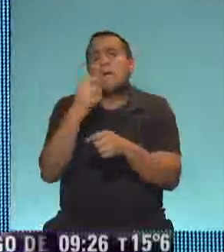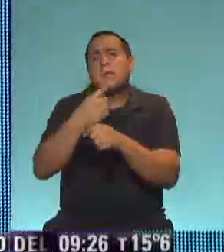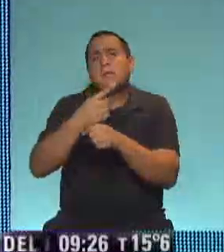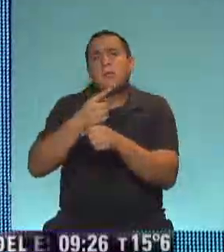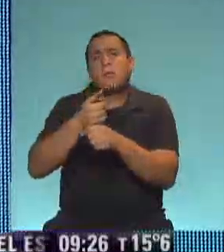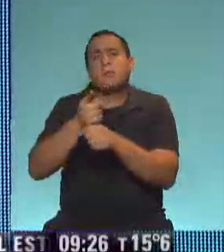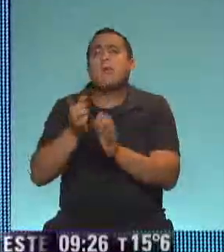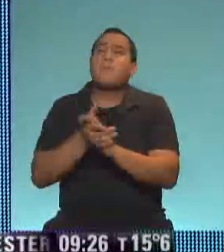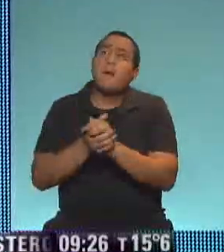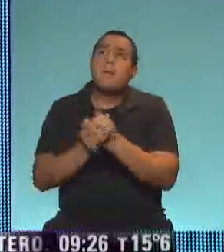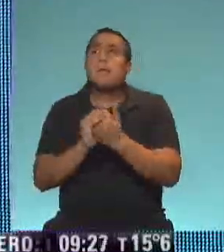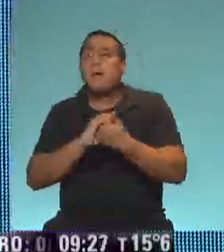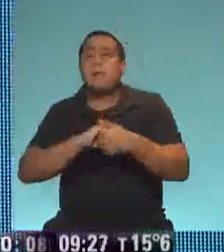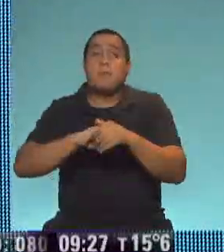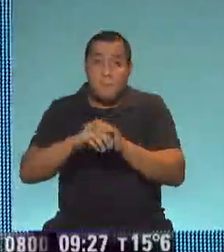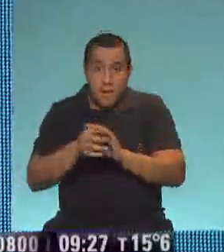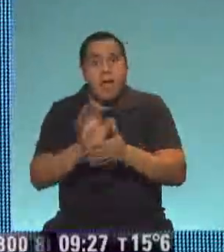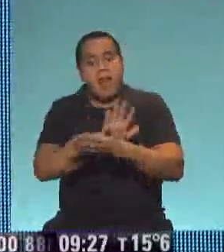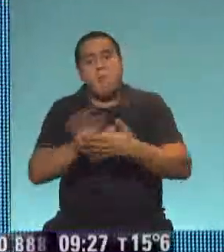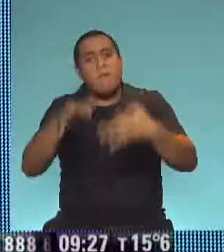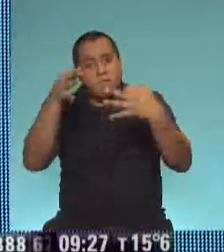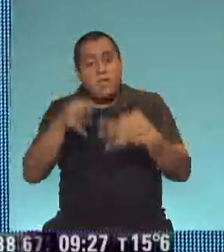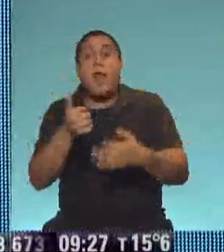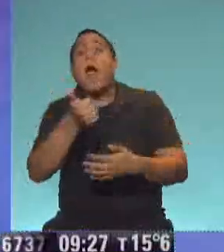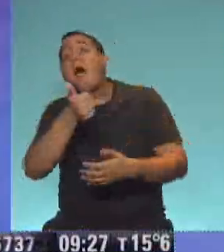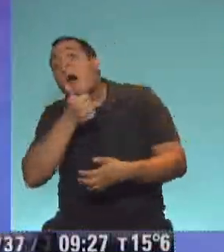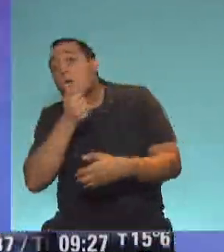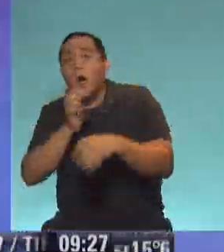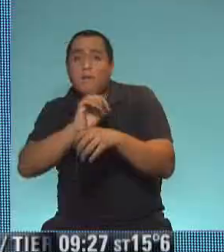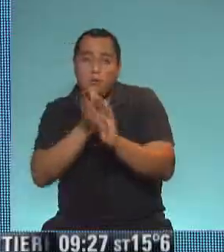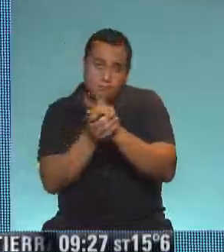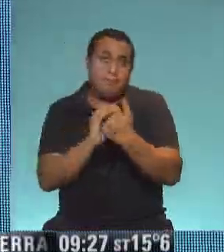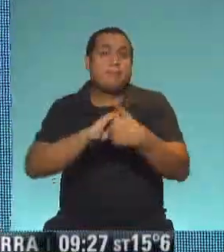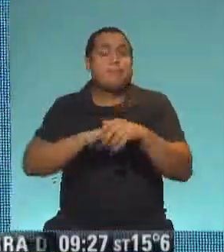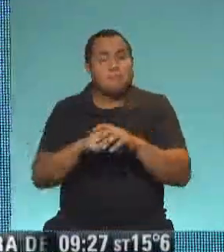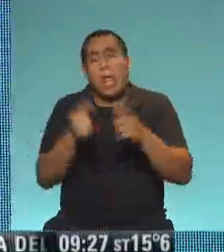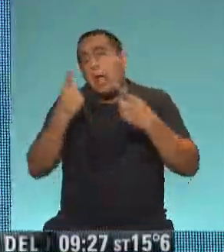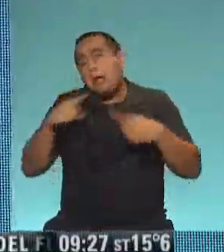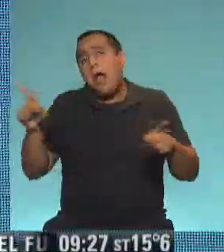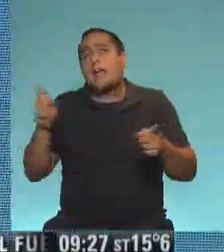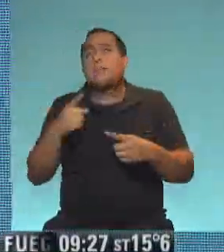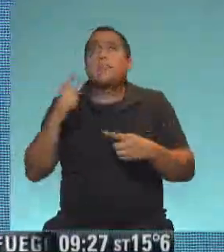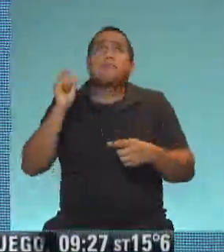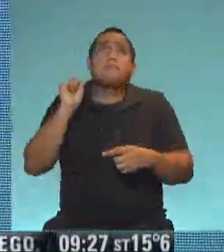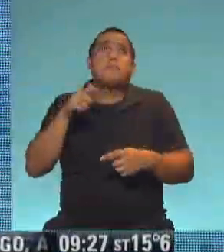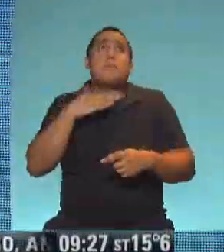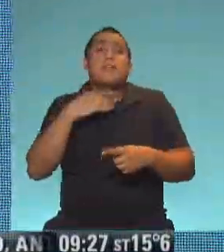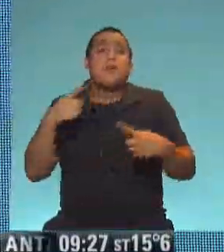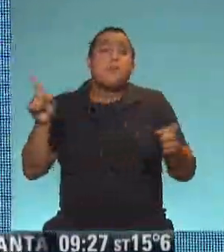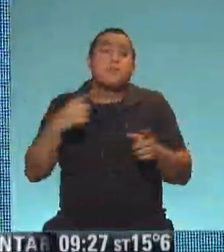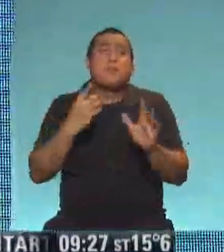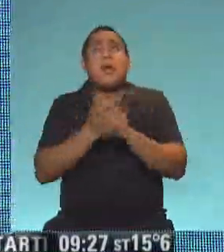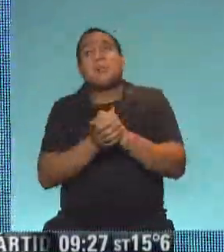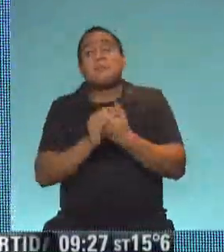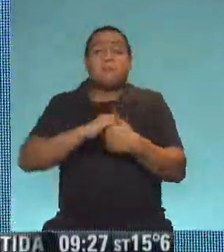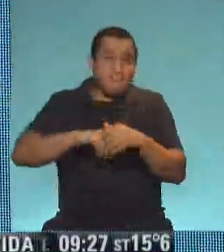menos. Así, te lavas bien las manos con agua y jabonote. Te cantas una canción mexicana. Y luego de cantarte las mañanitas, esa